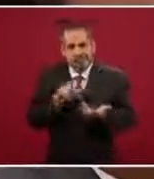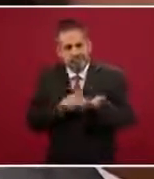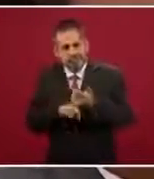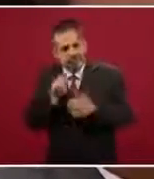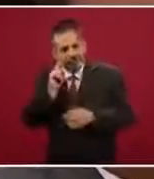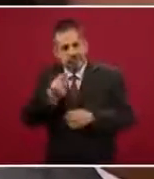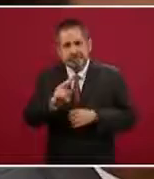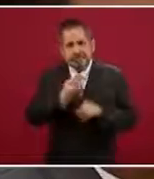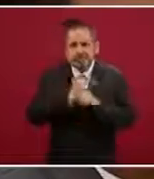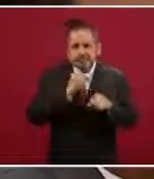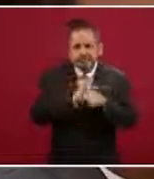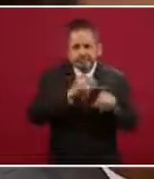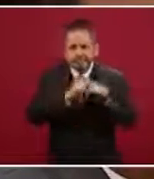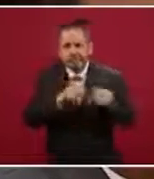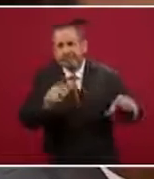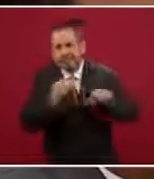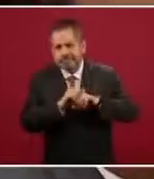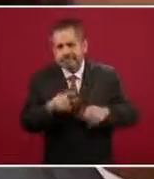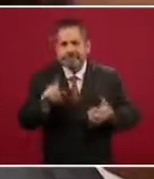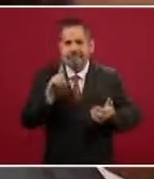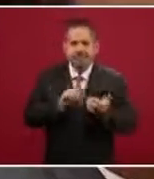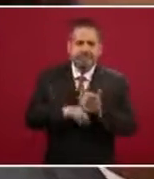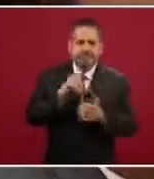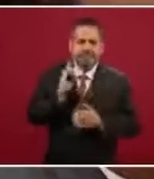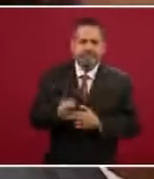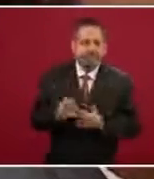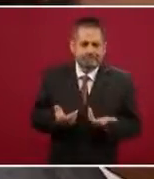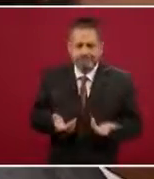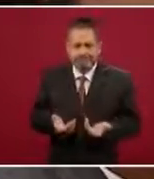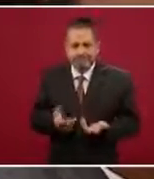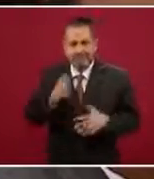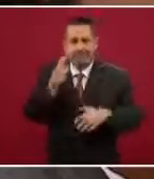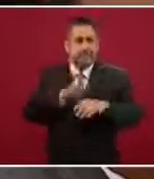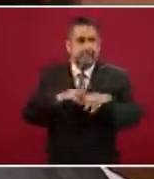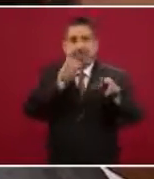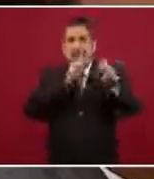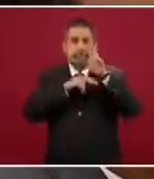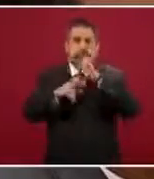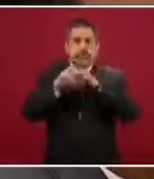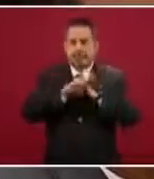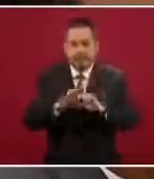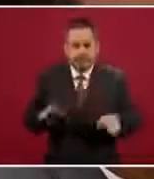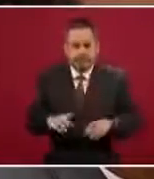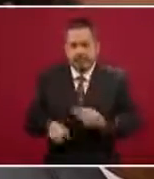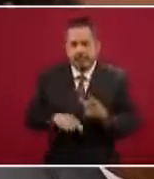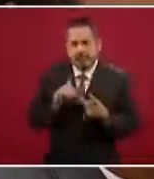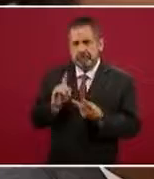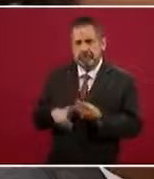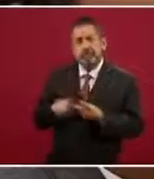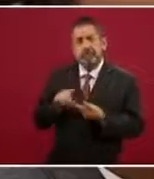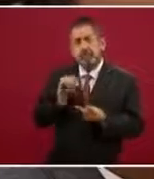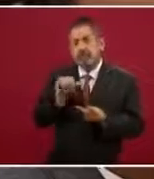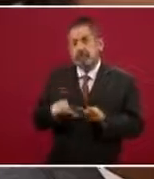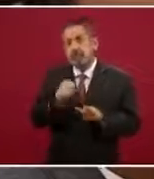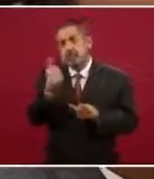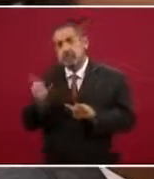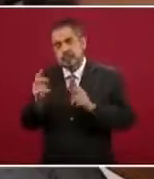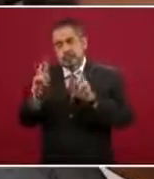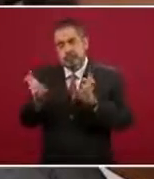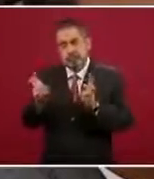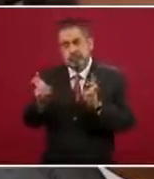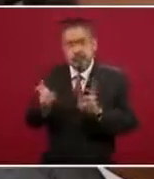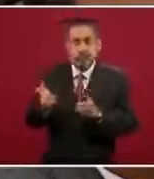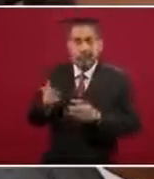en las redes sociales y lo que genera evidentemente es más pánico. Y por otra parte, pues en otros temas, porque la